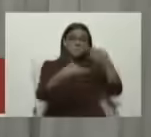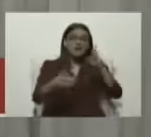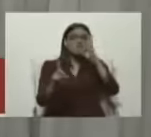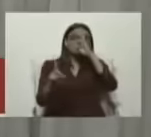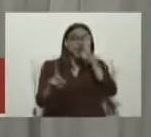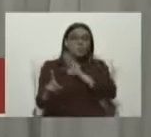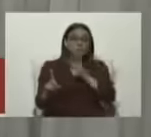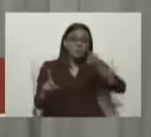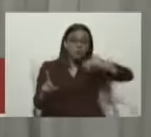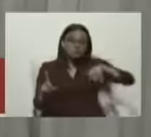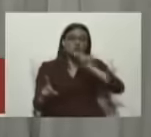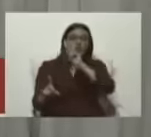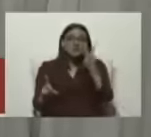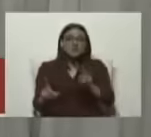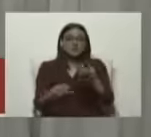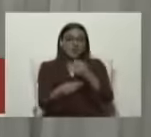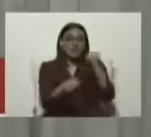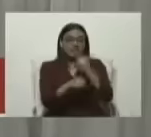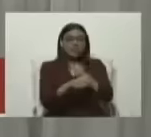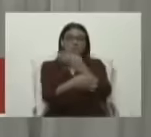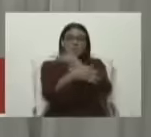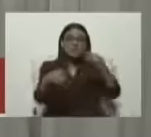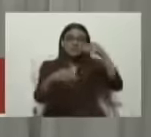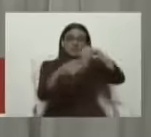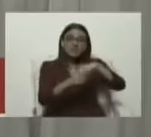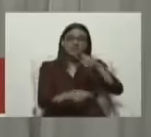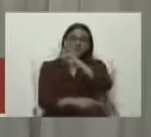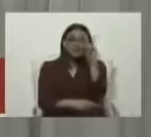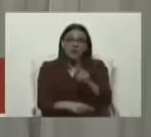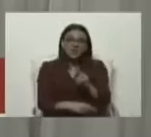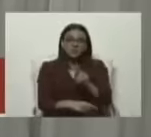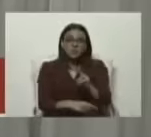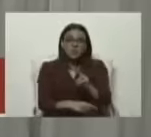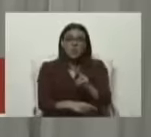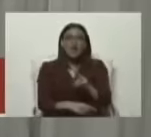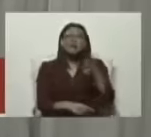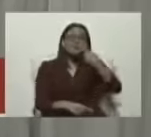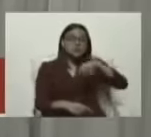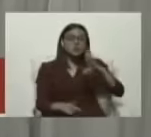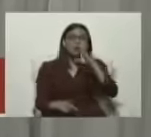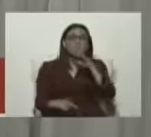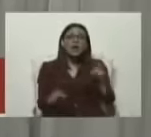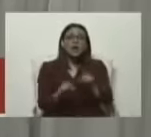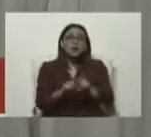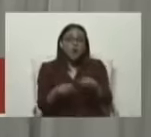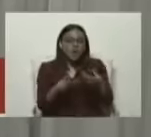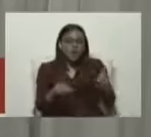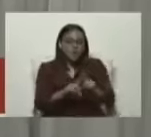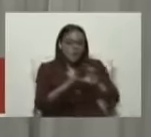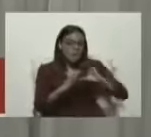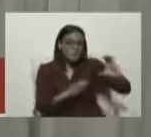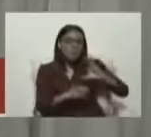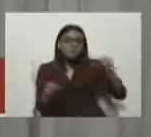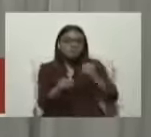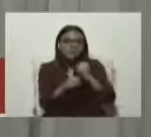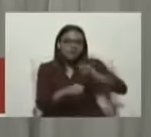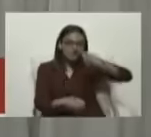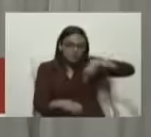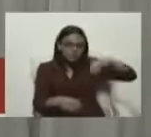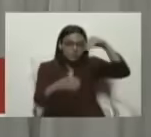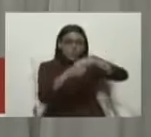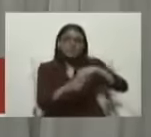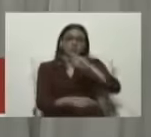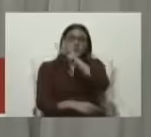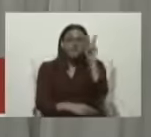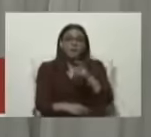ejemplo, el Banco de Venezuela, que es el primer banco del país y es el banco que más ganancia le produce a su principal